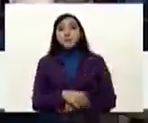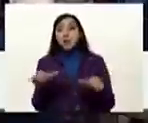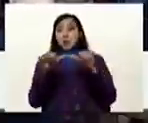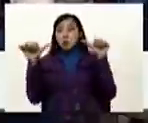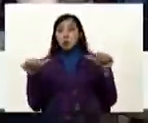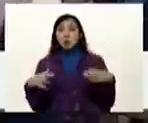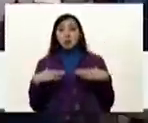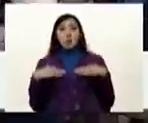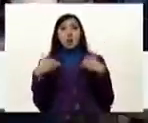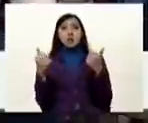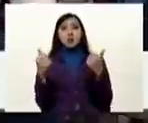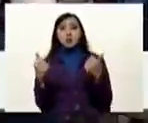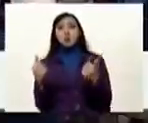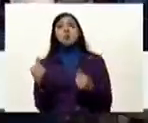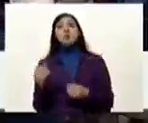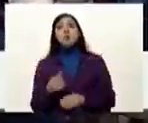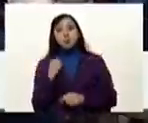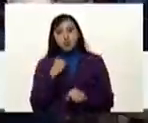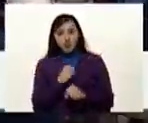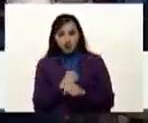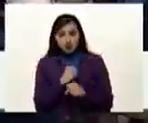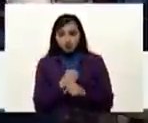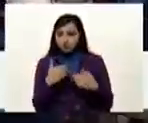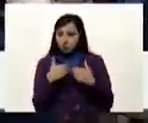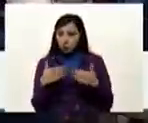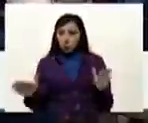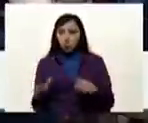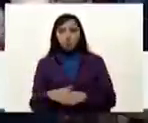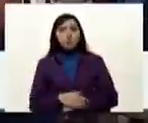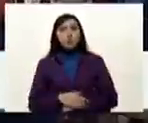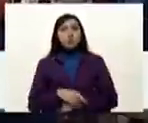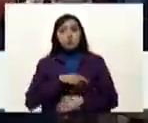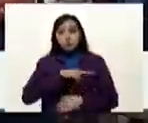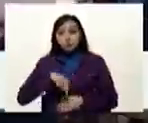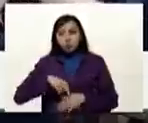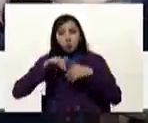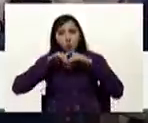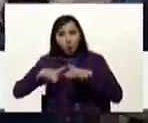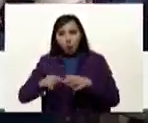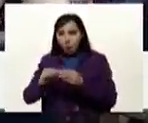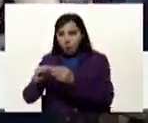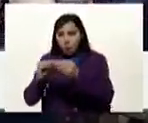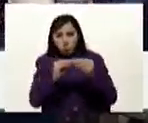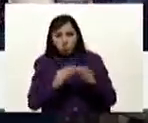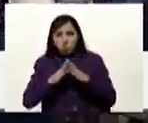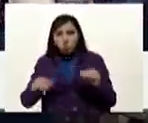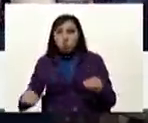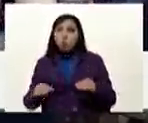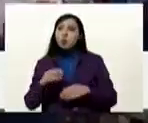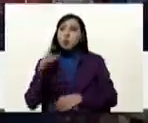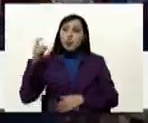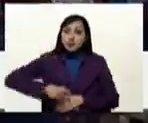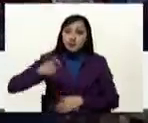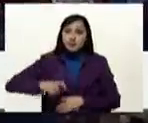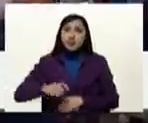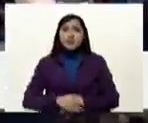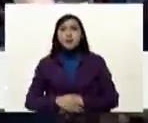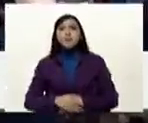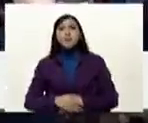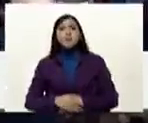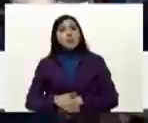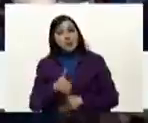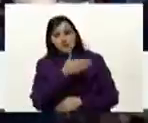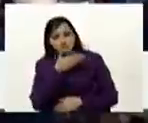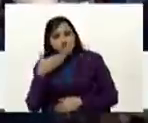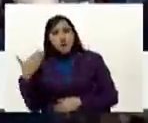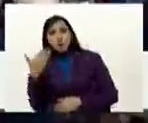salud funcionando, porque estamos activados también reparando todo lo que tengamos que reparar, acomodando todo